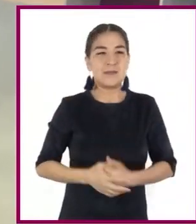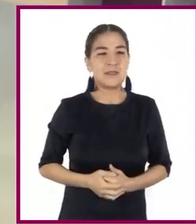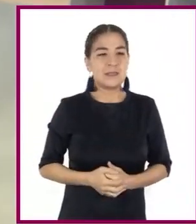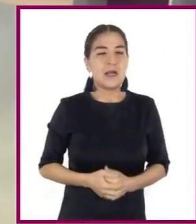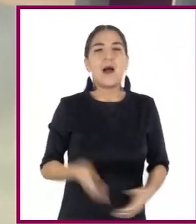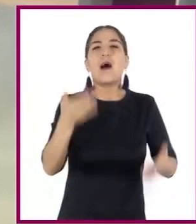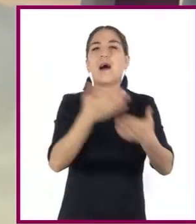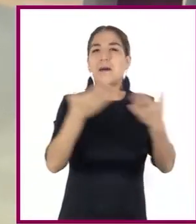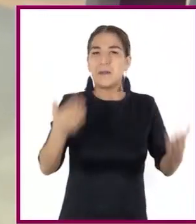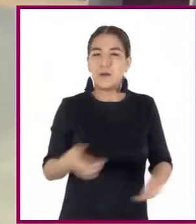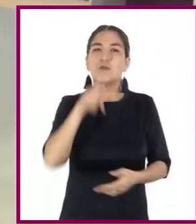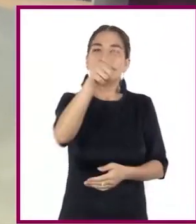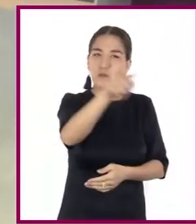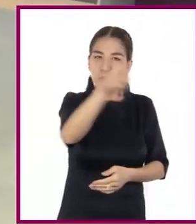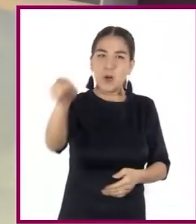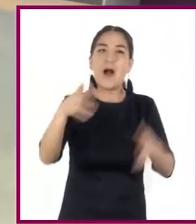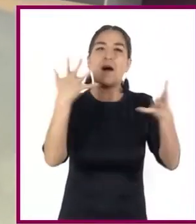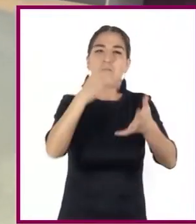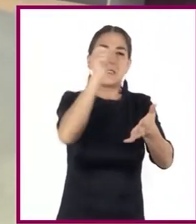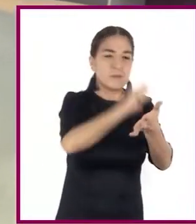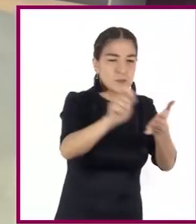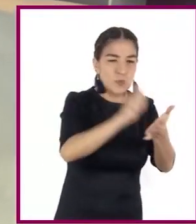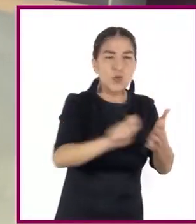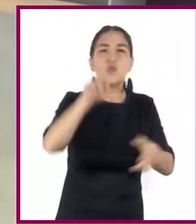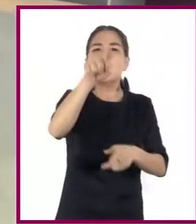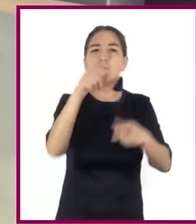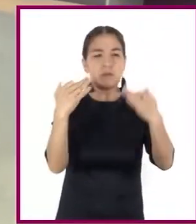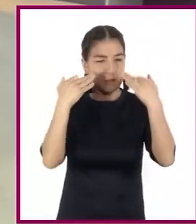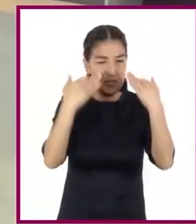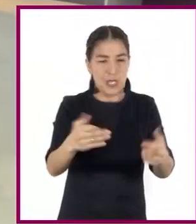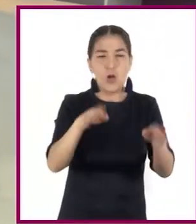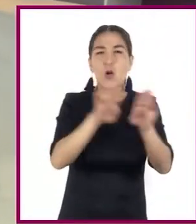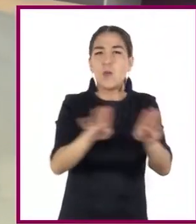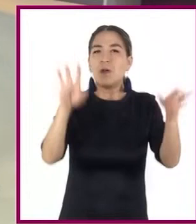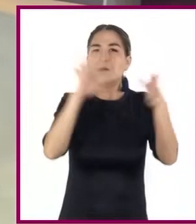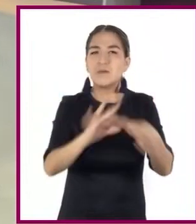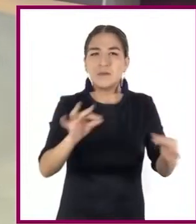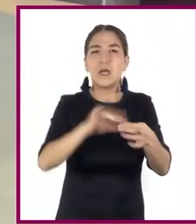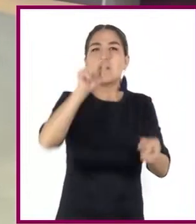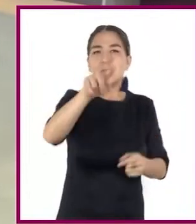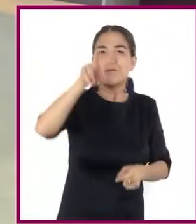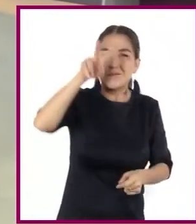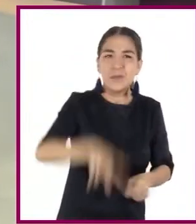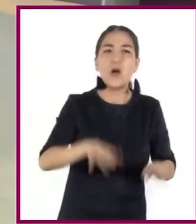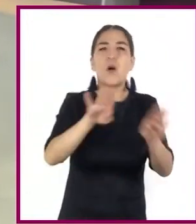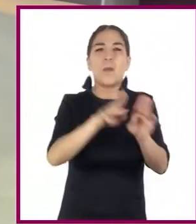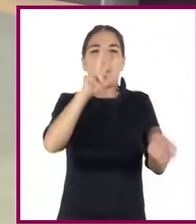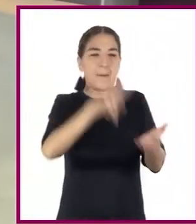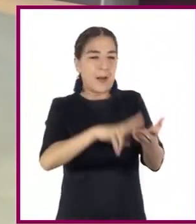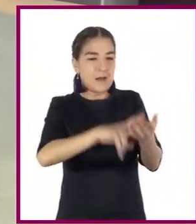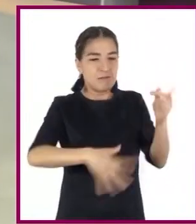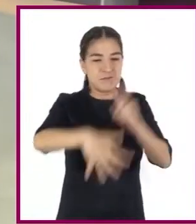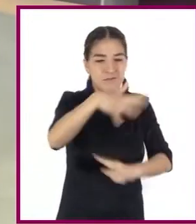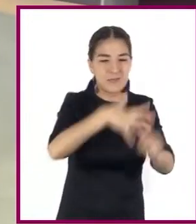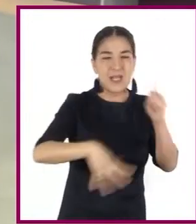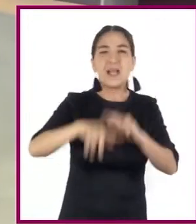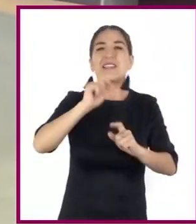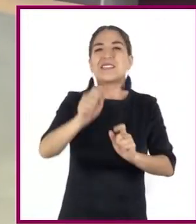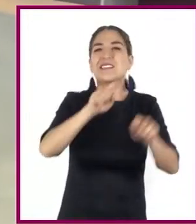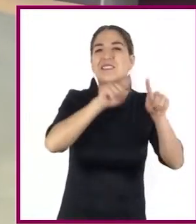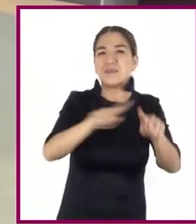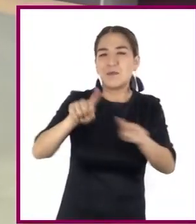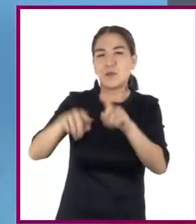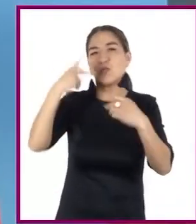Ahora les invito a redactar sus propios testimonios, donde expliquen la valoración a la diversidad sobre su